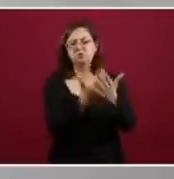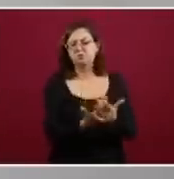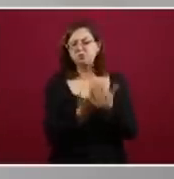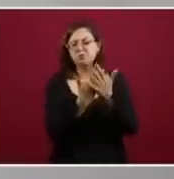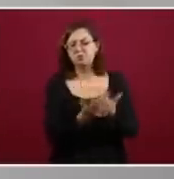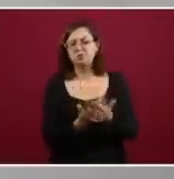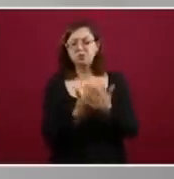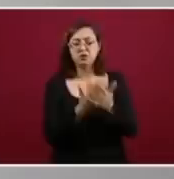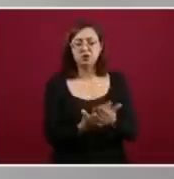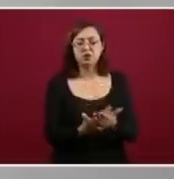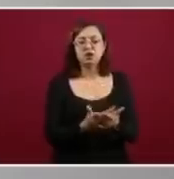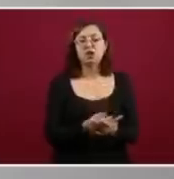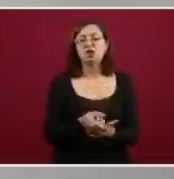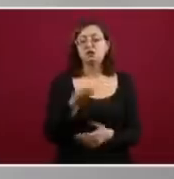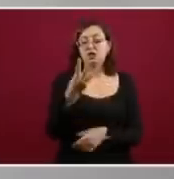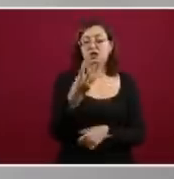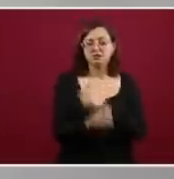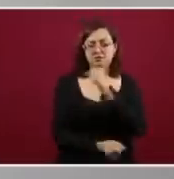segundo